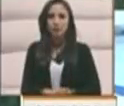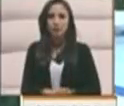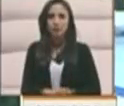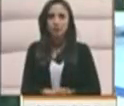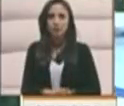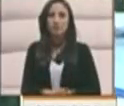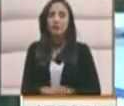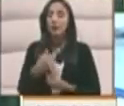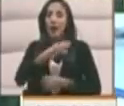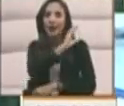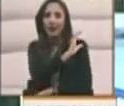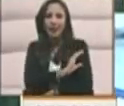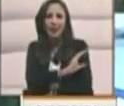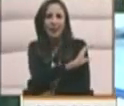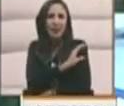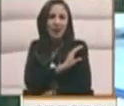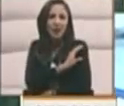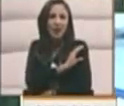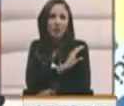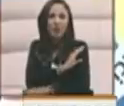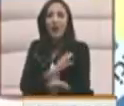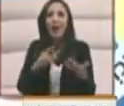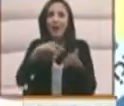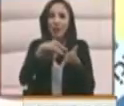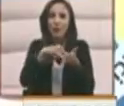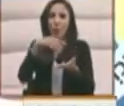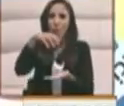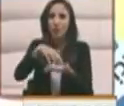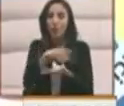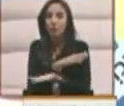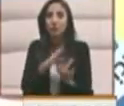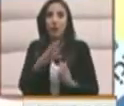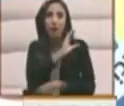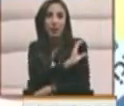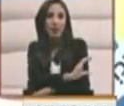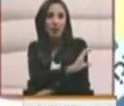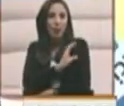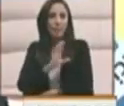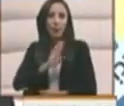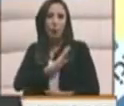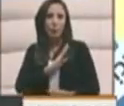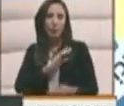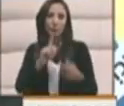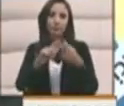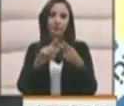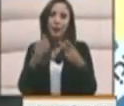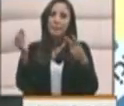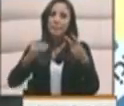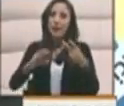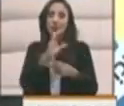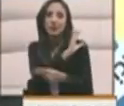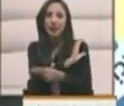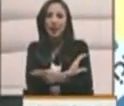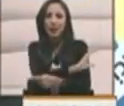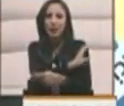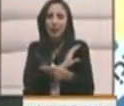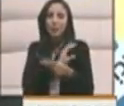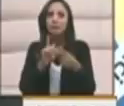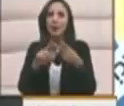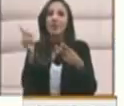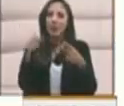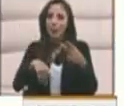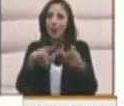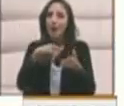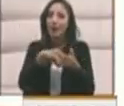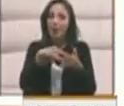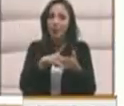la clínica Elohim en Carabobo, la clínica San Lázaro, también en Carabobo, que